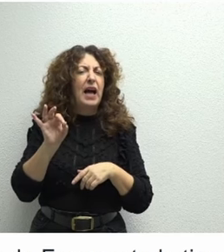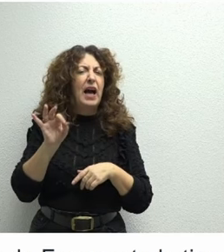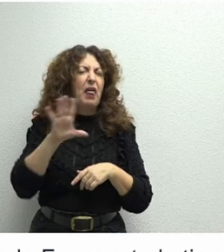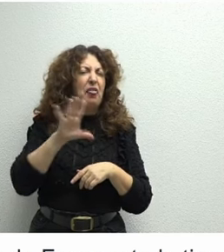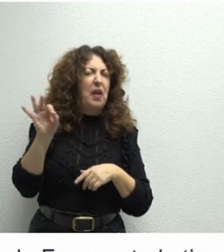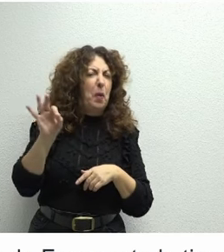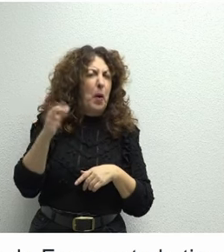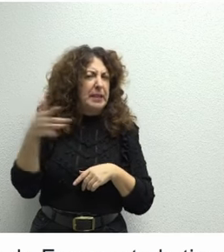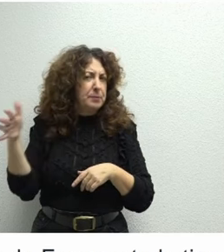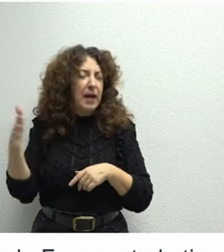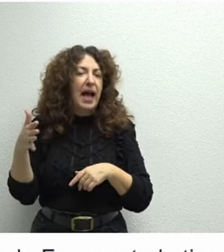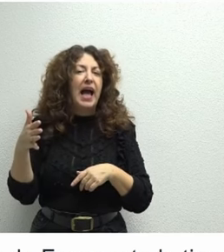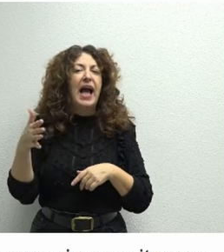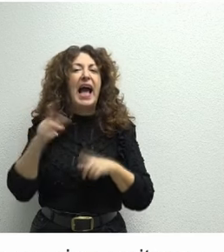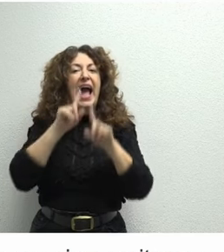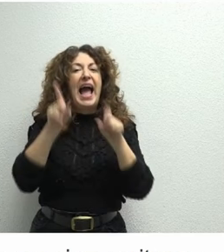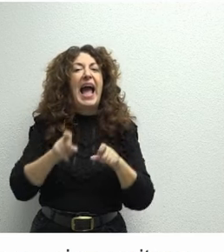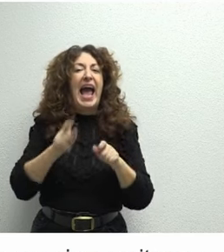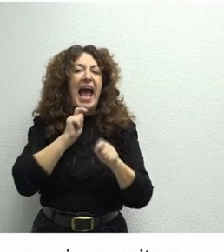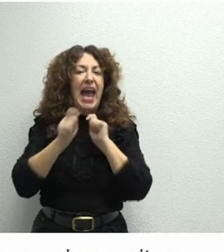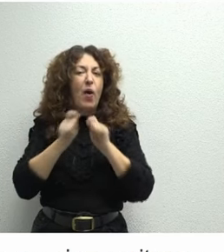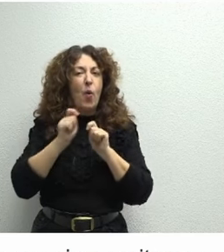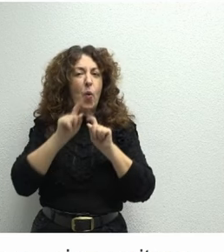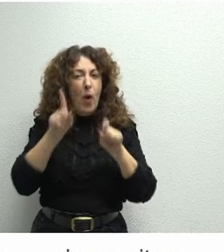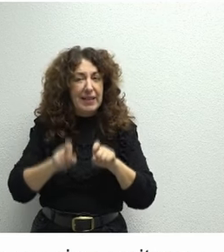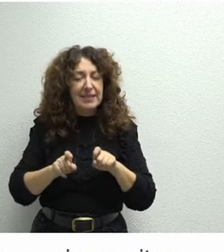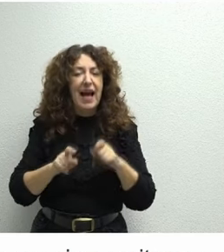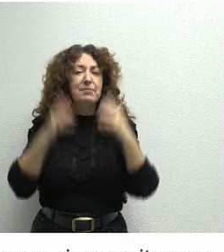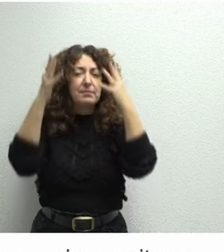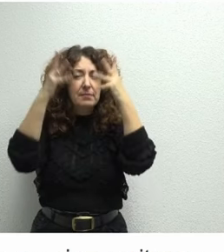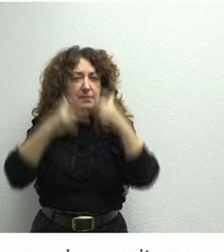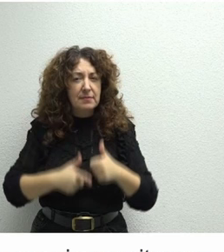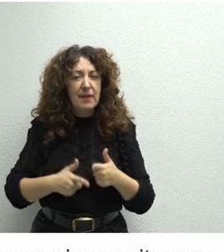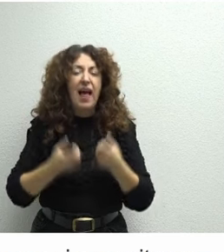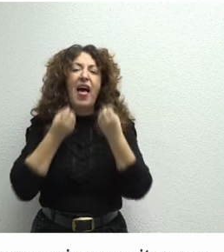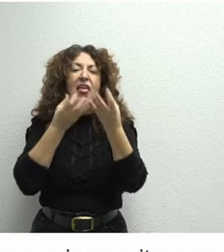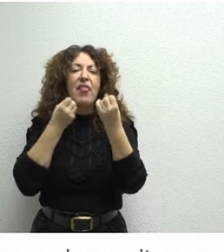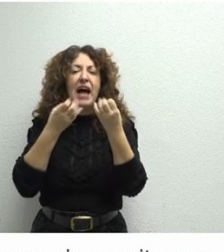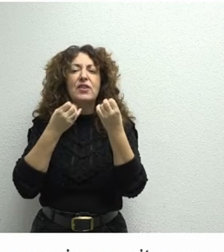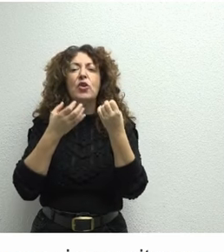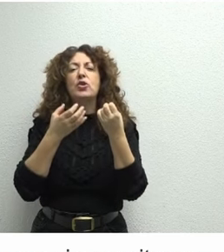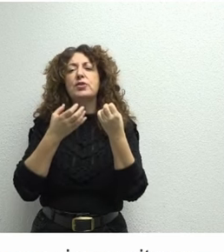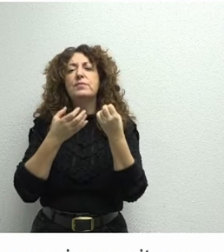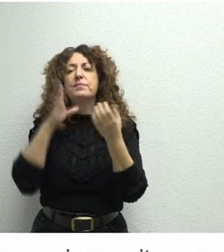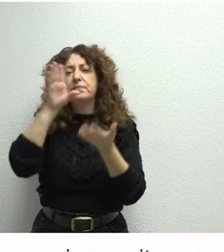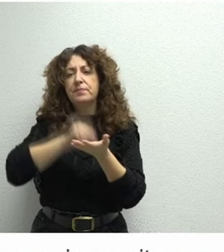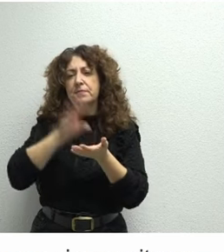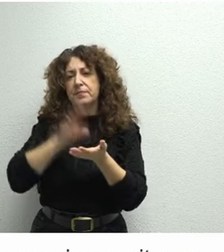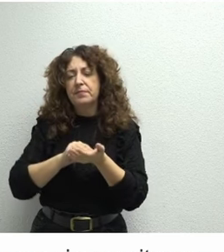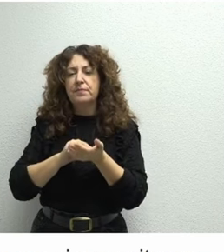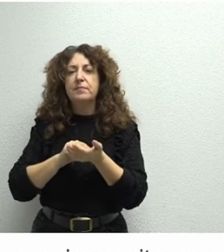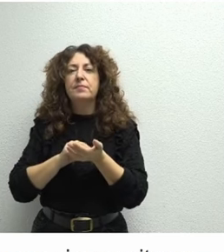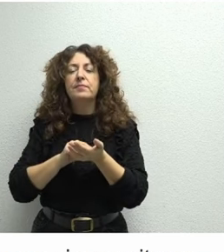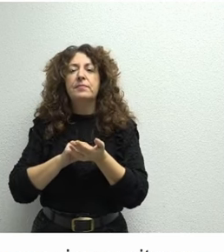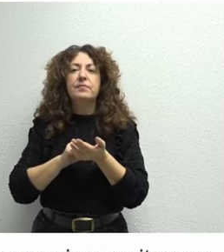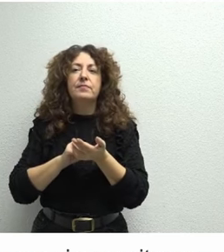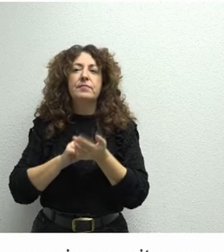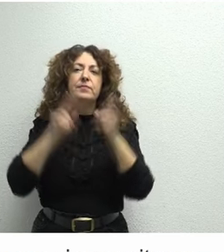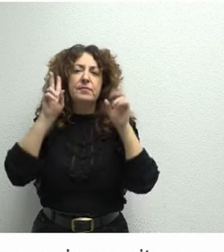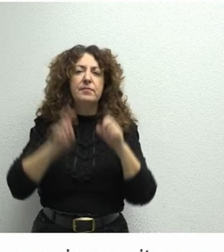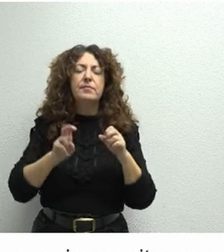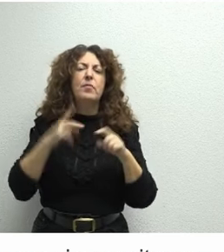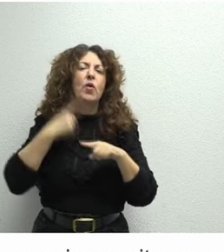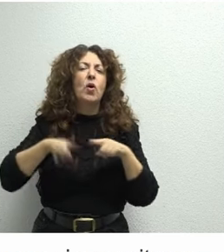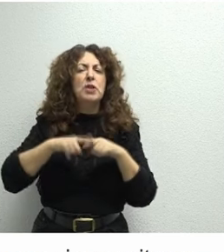encuestas con datos cuantitativos que no me voy a detener en ellos pero bueno pues respecto a efectos